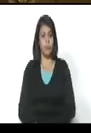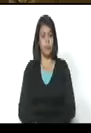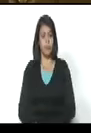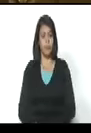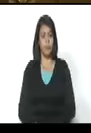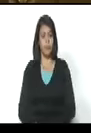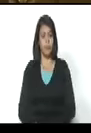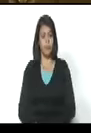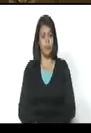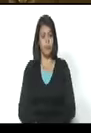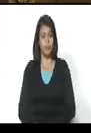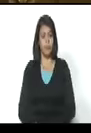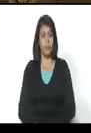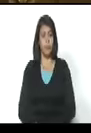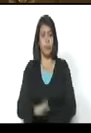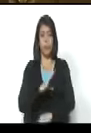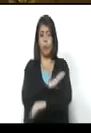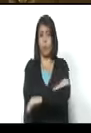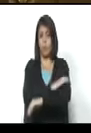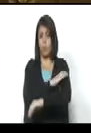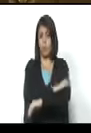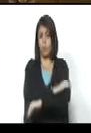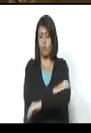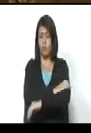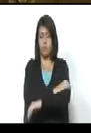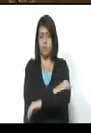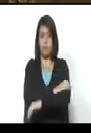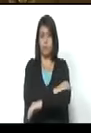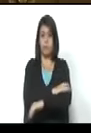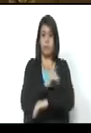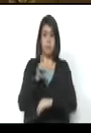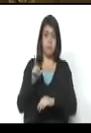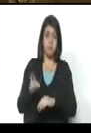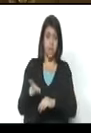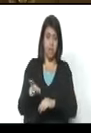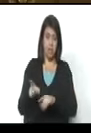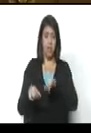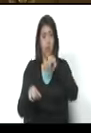los factores opositores, tirios y troyanos,